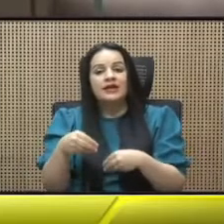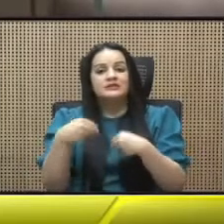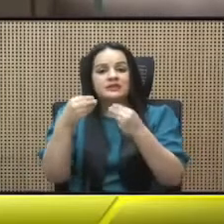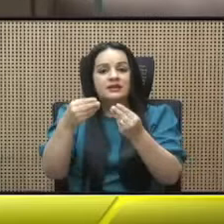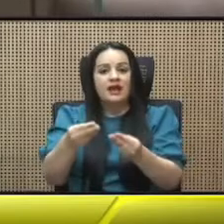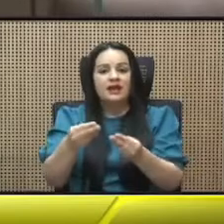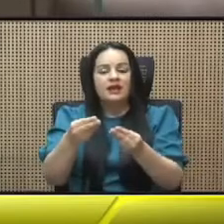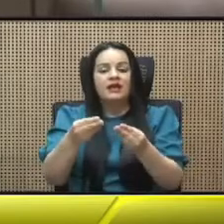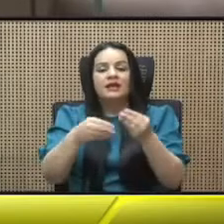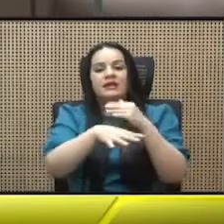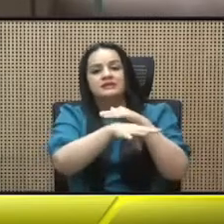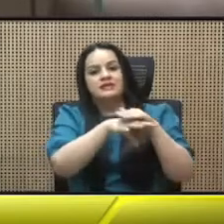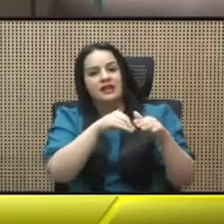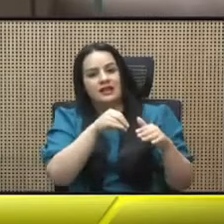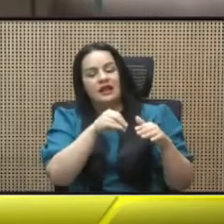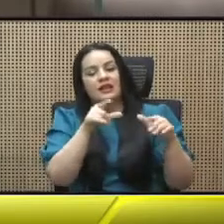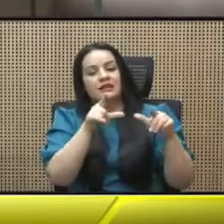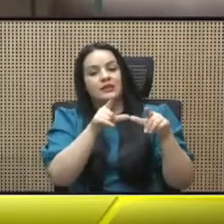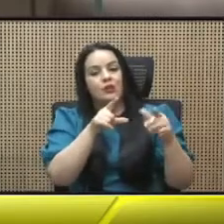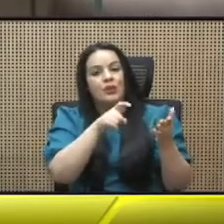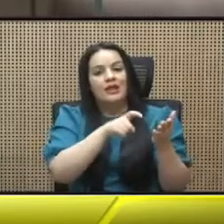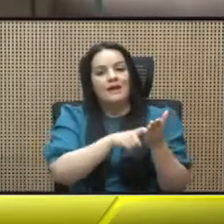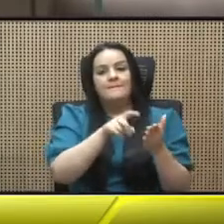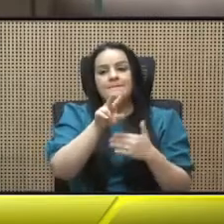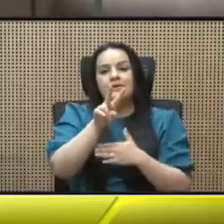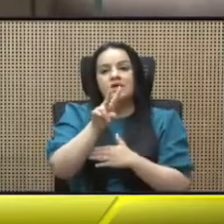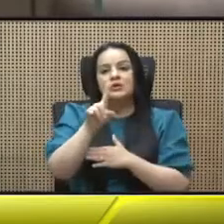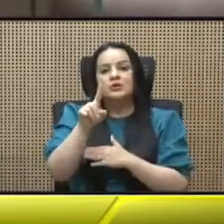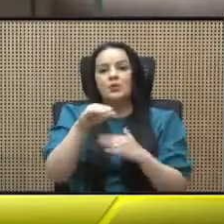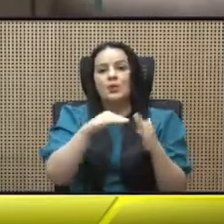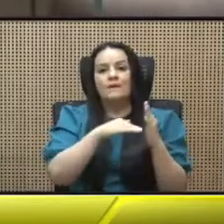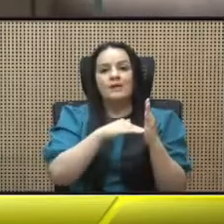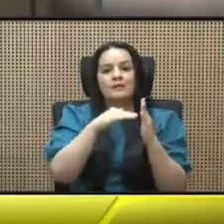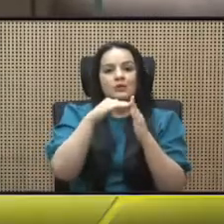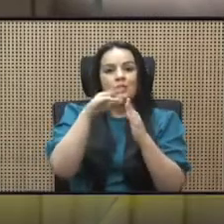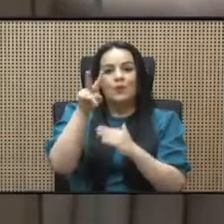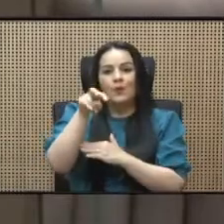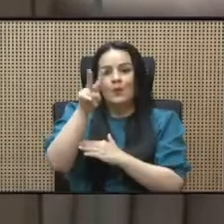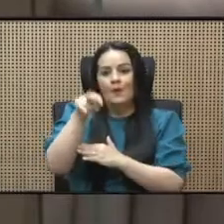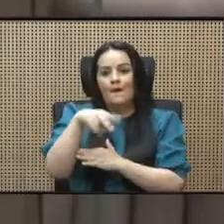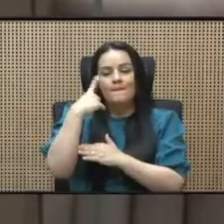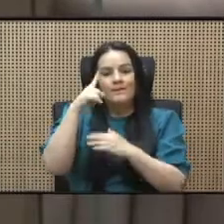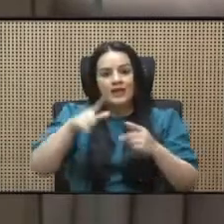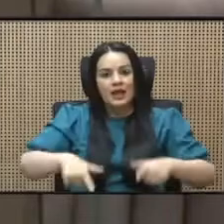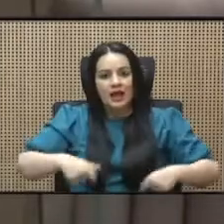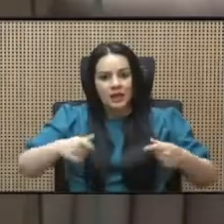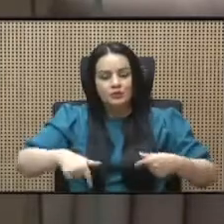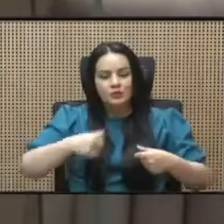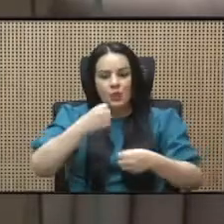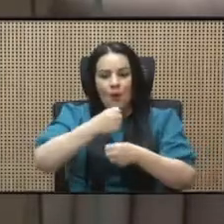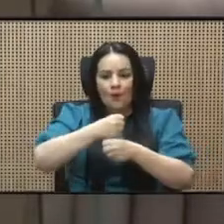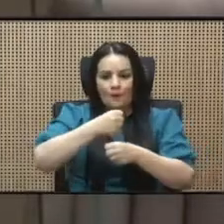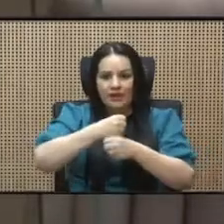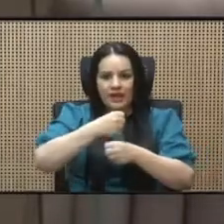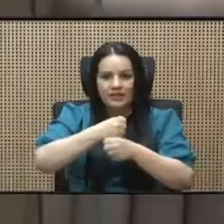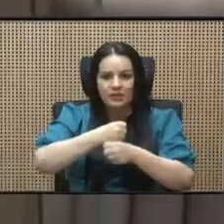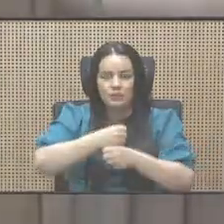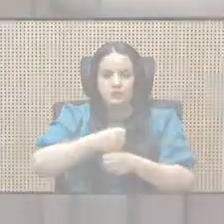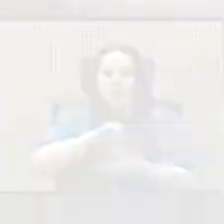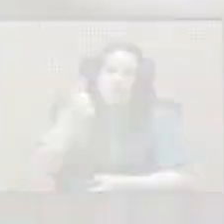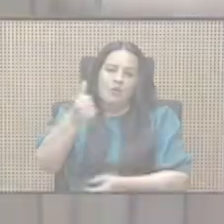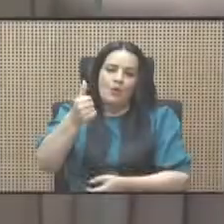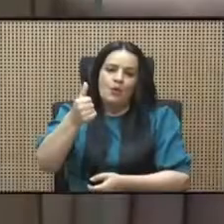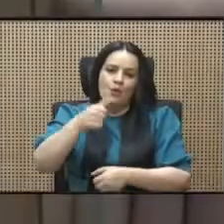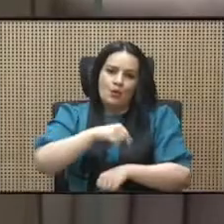título de deuda, 21 mil millones de colones para gastos operativos, eso es poco